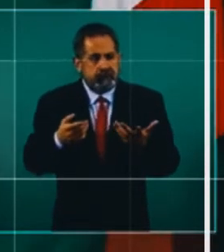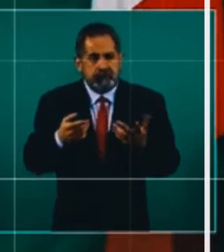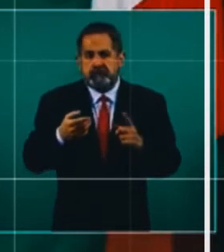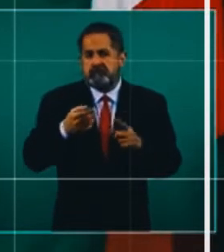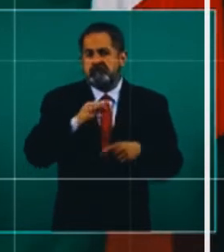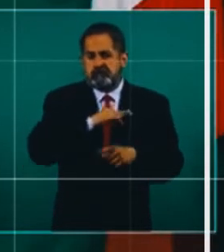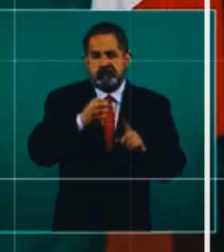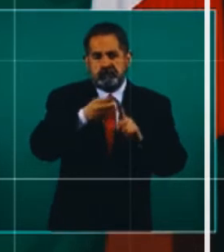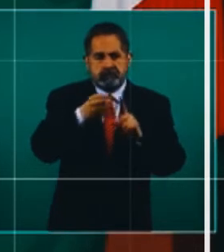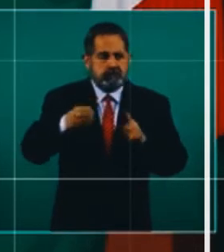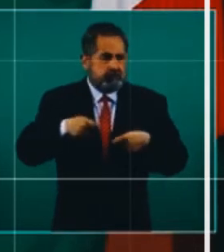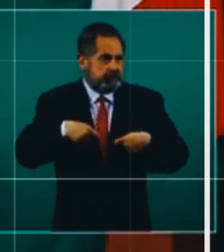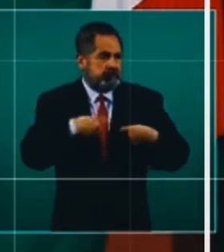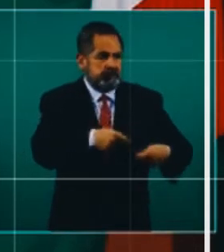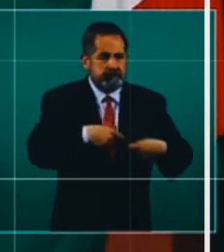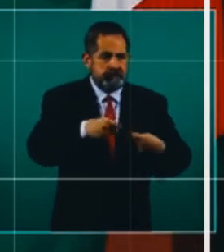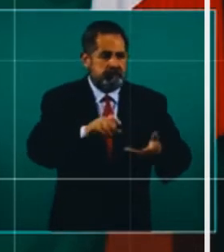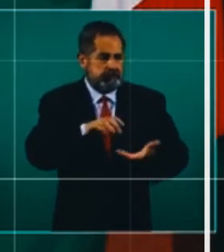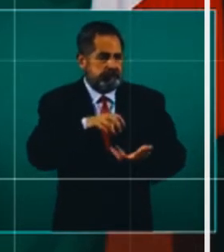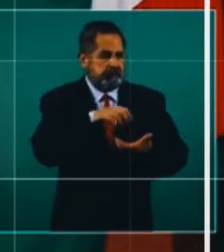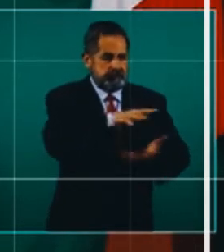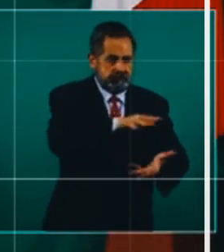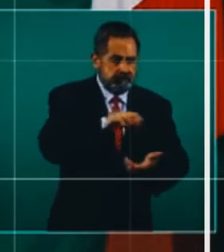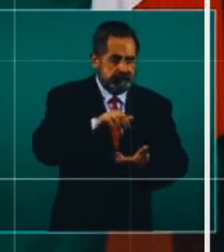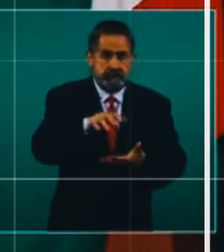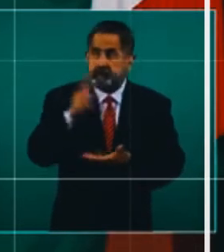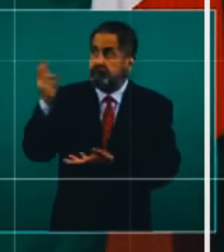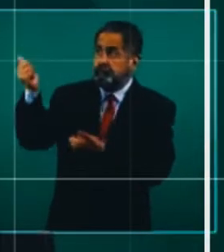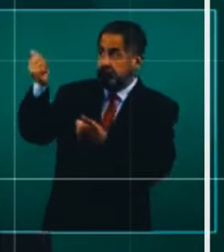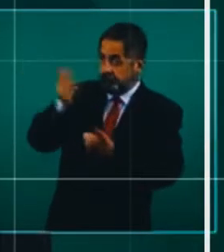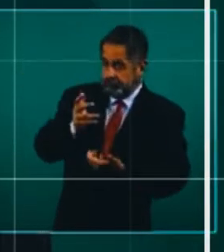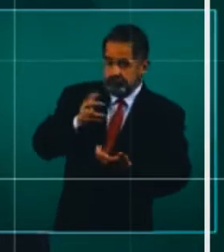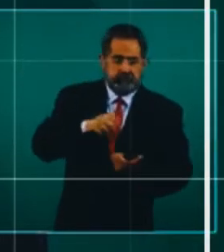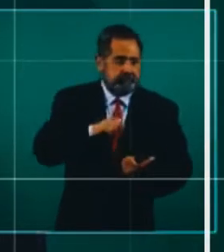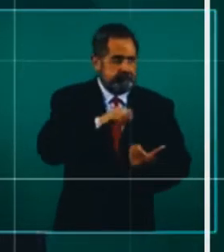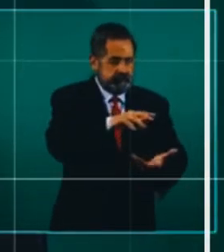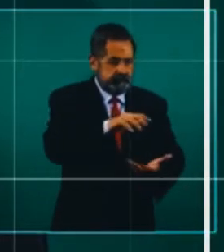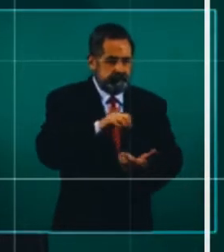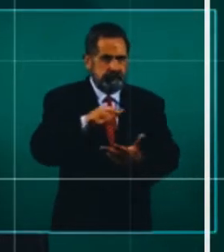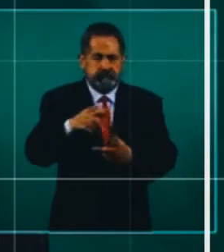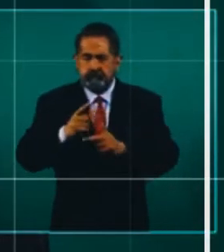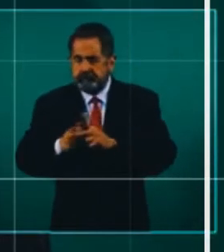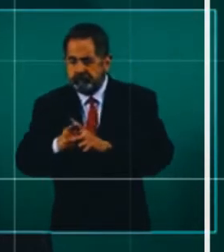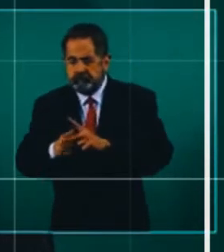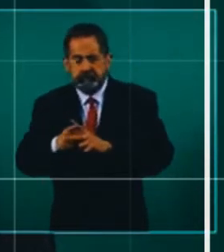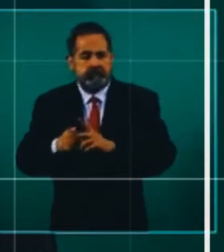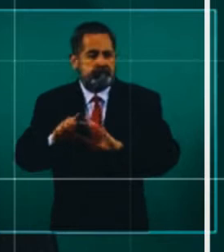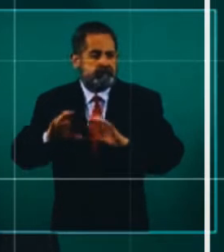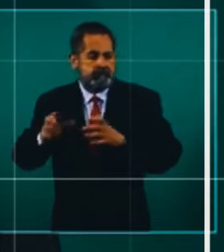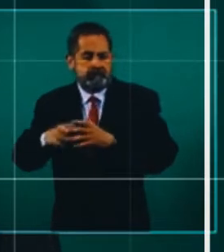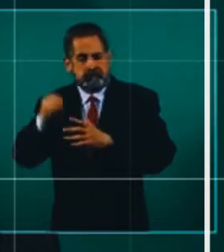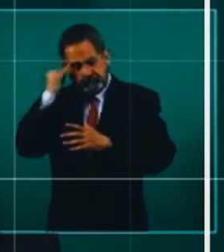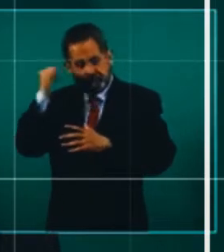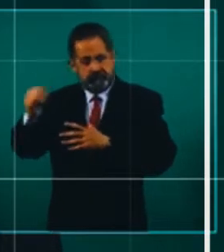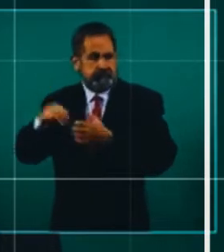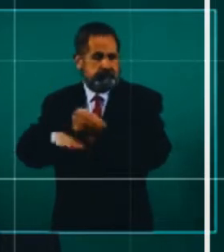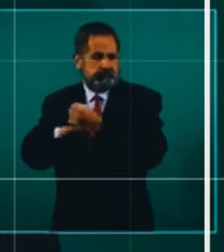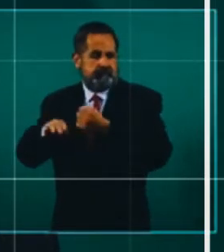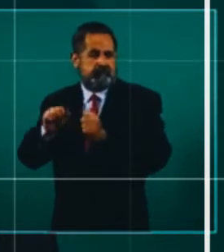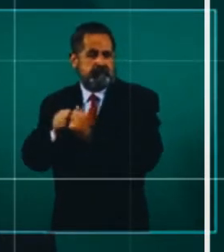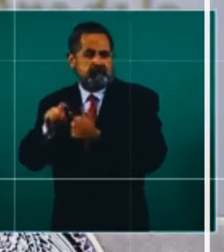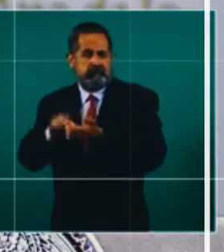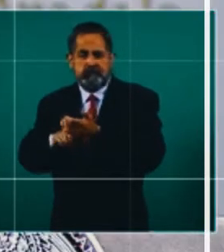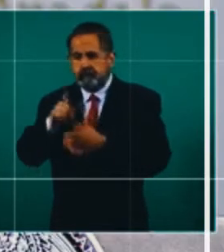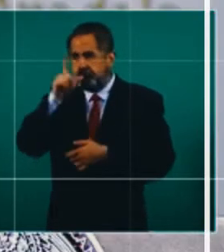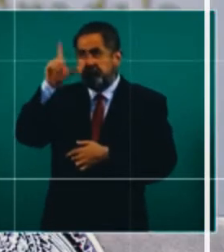ordenar la distribución de las vacunas conforme van llegando. Y es un criterio técnico, un criterio epidemiológico que se sintetiza con el semáforo de